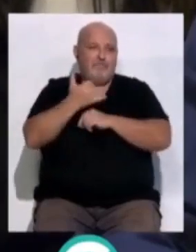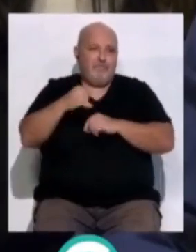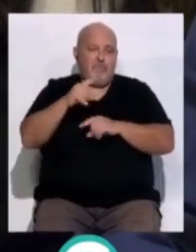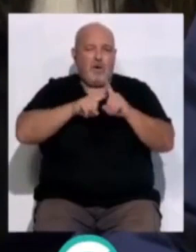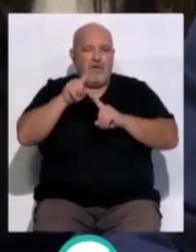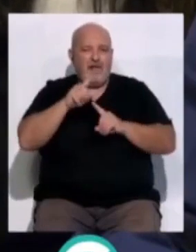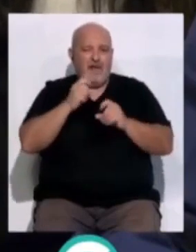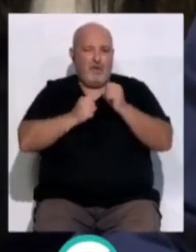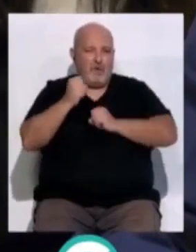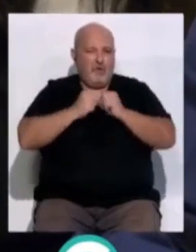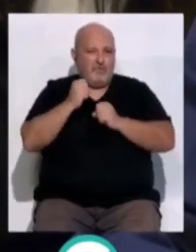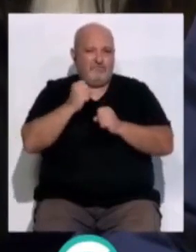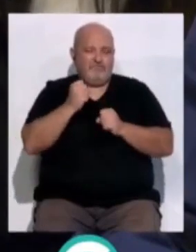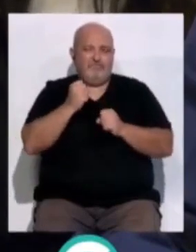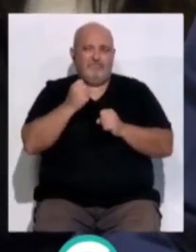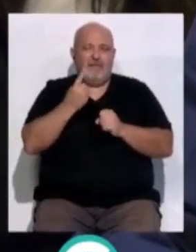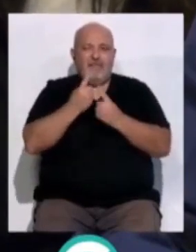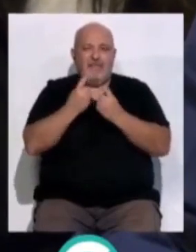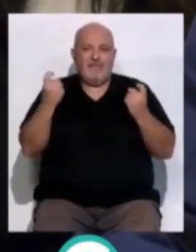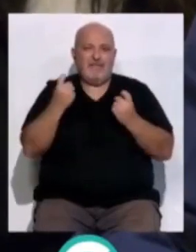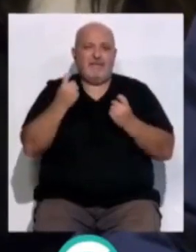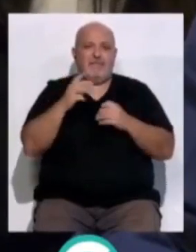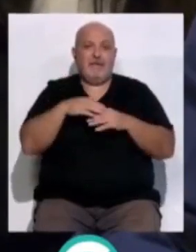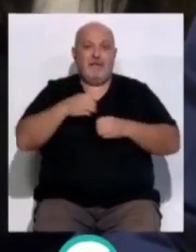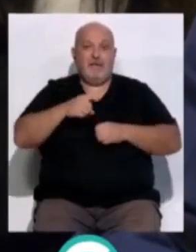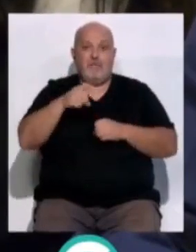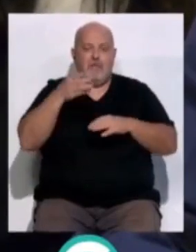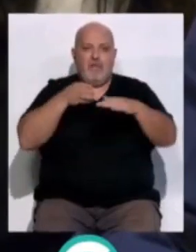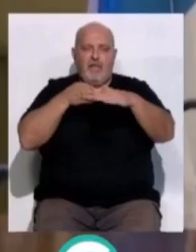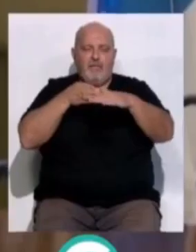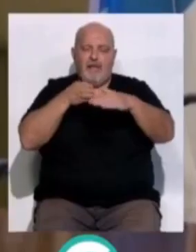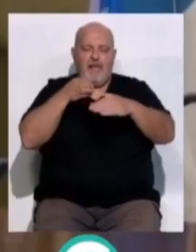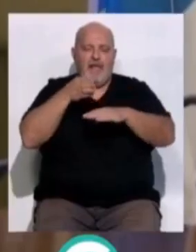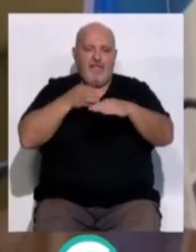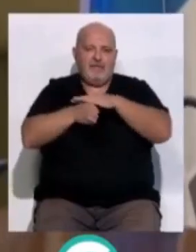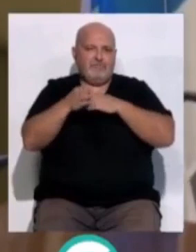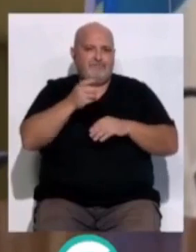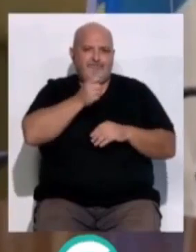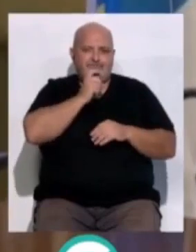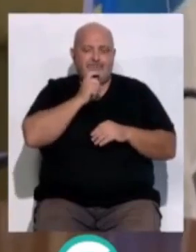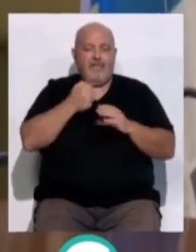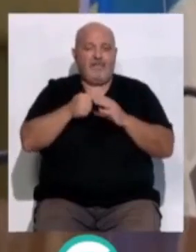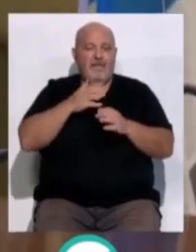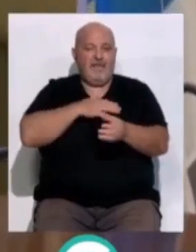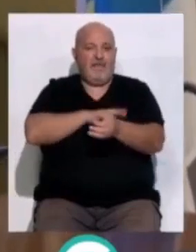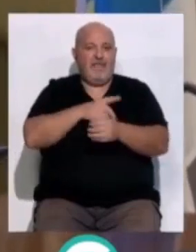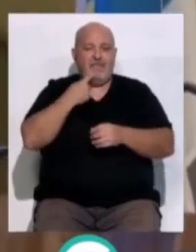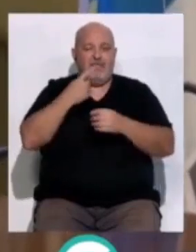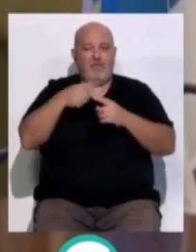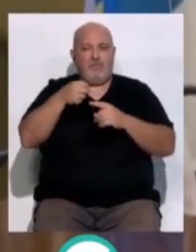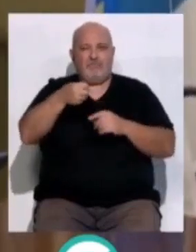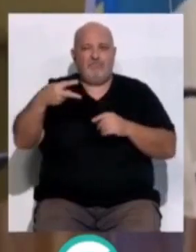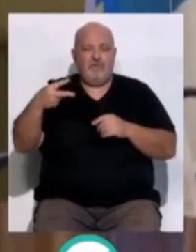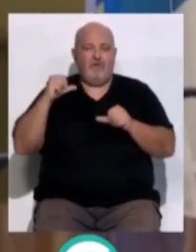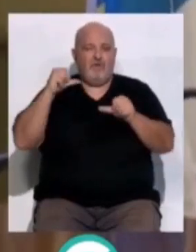las familias que más necesidad tienen de vivienda puedan acceder a ella. El grupo de Adelante Izquierda Gaditana ha hecho balance de